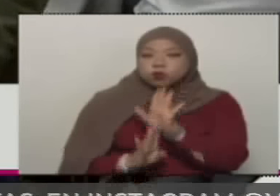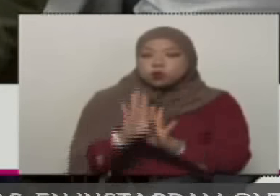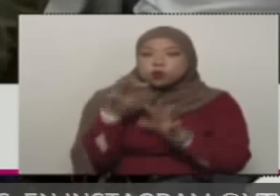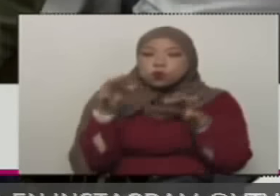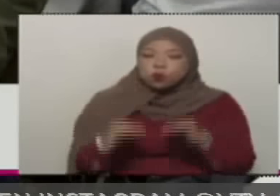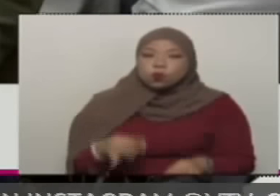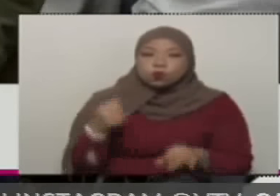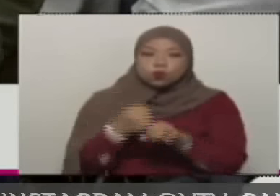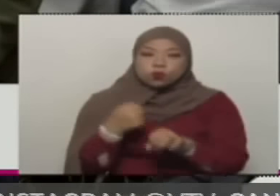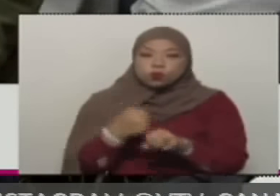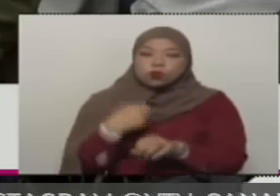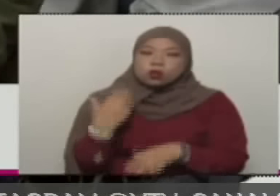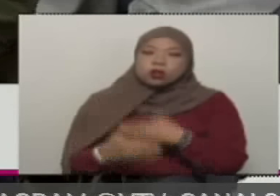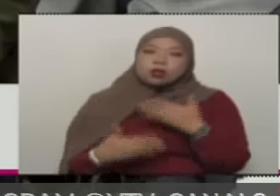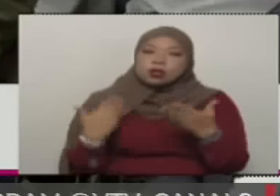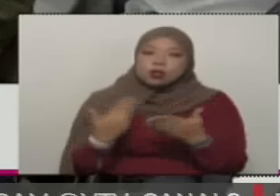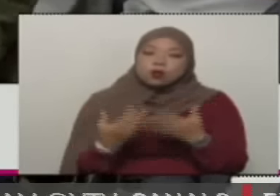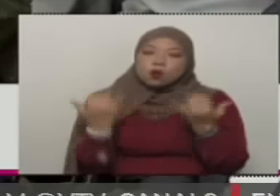completando.